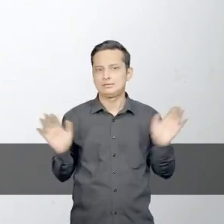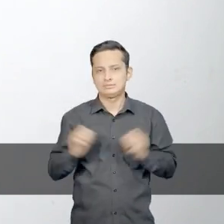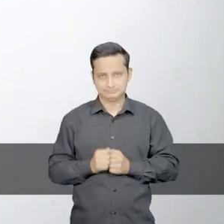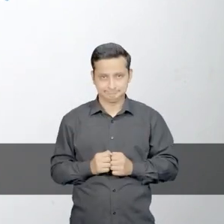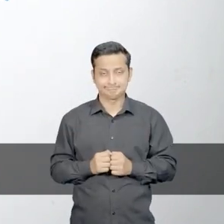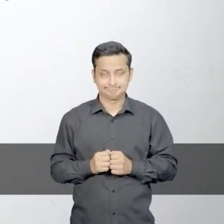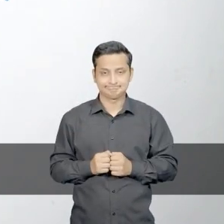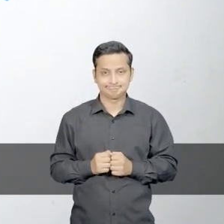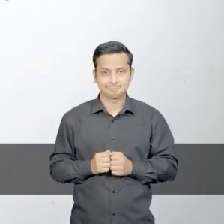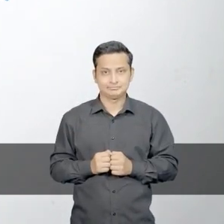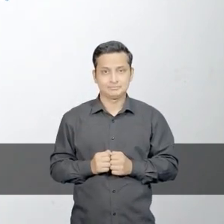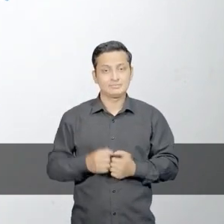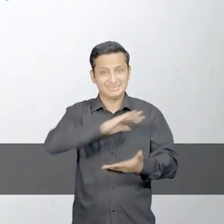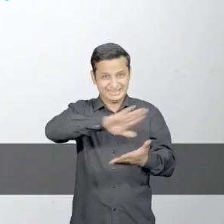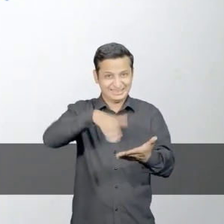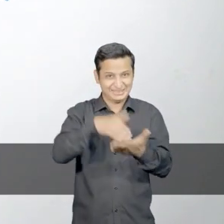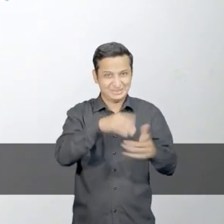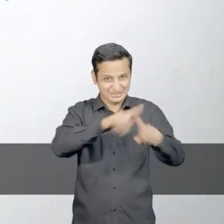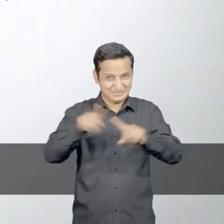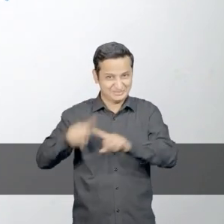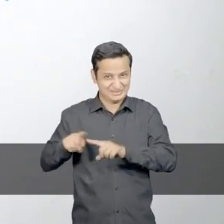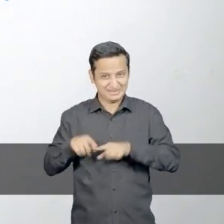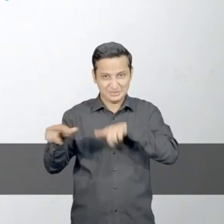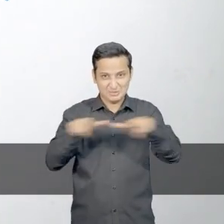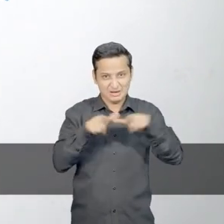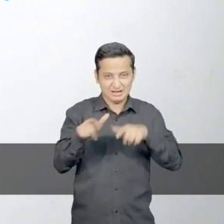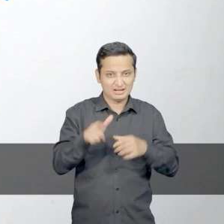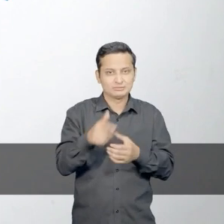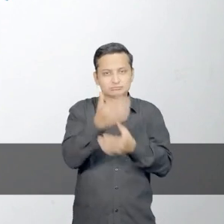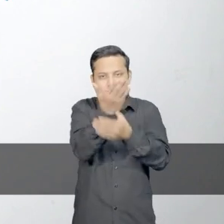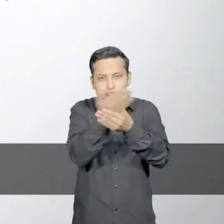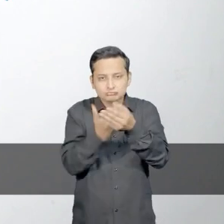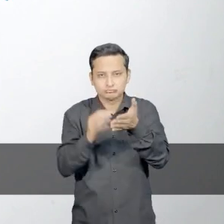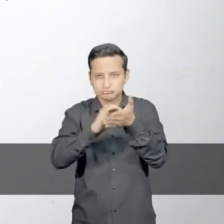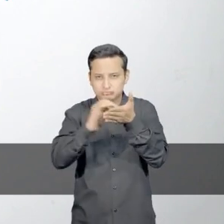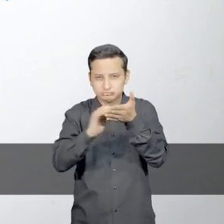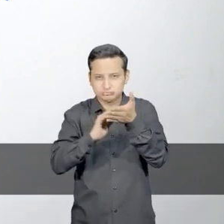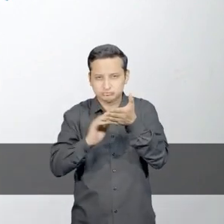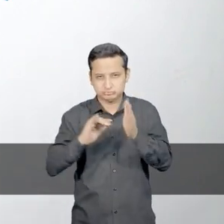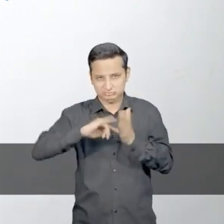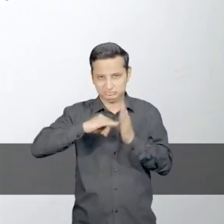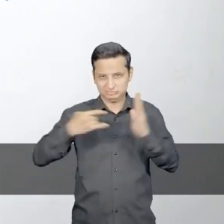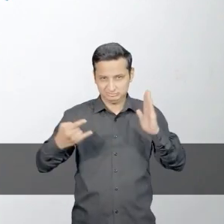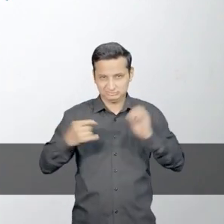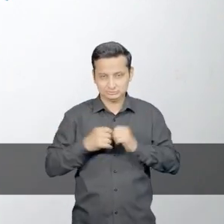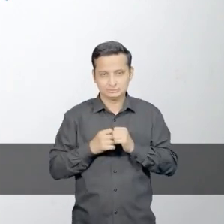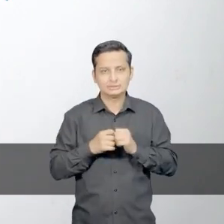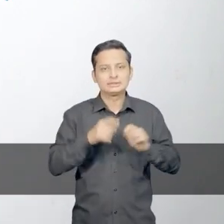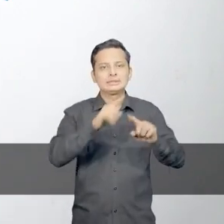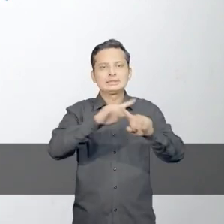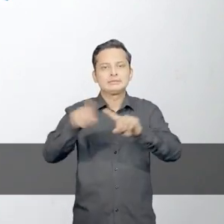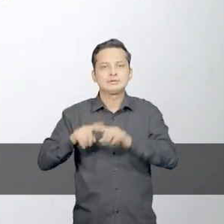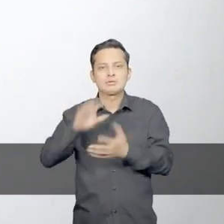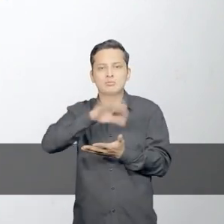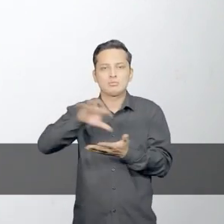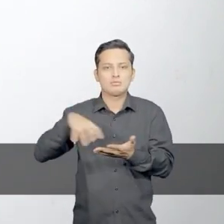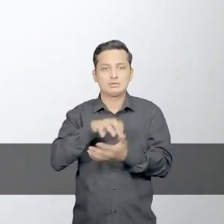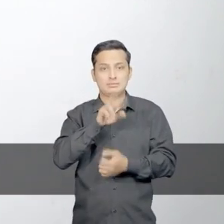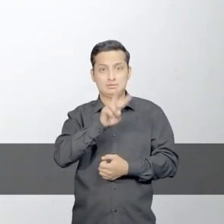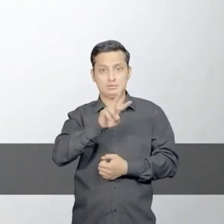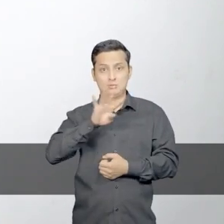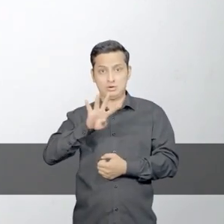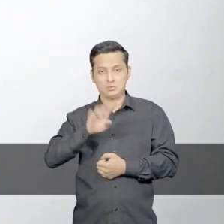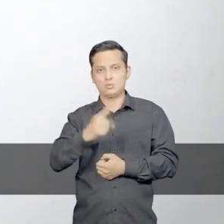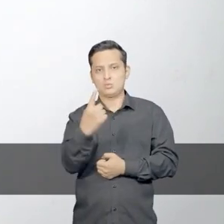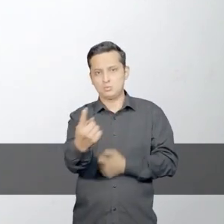políticas. Desde los centros de procesamiento electoral, distribuidos uno en cada una de las 24 provincias